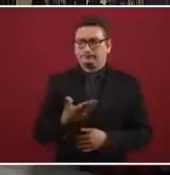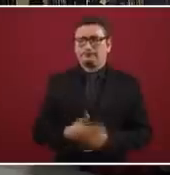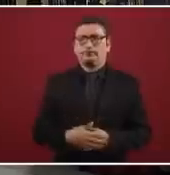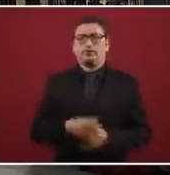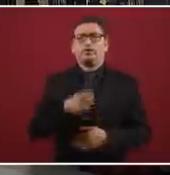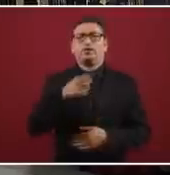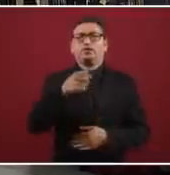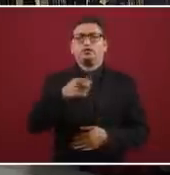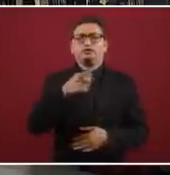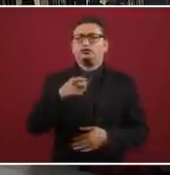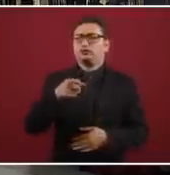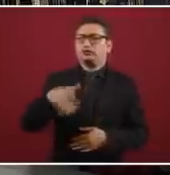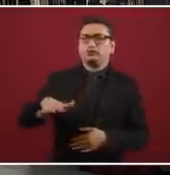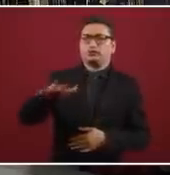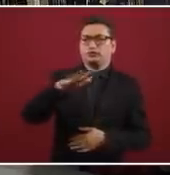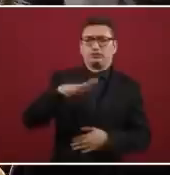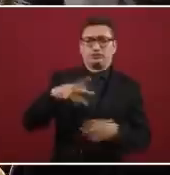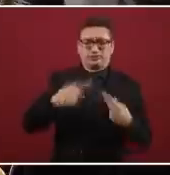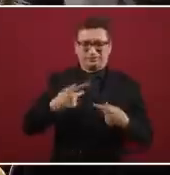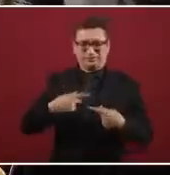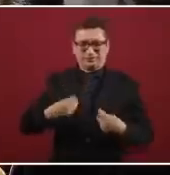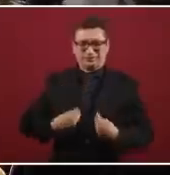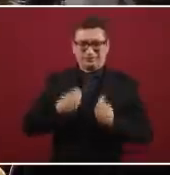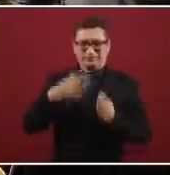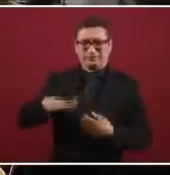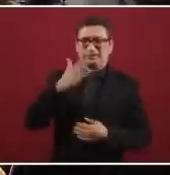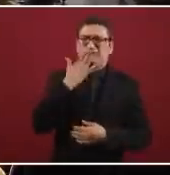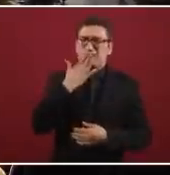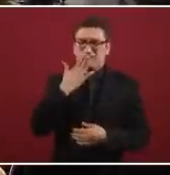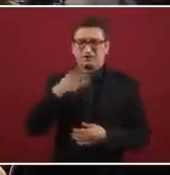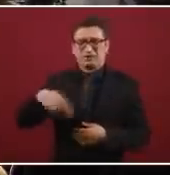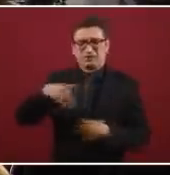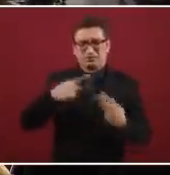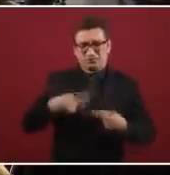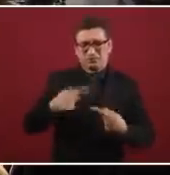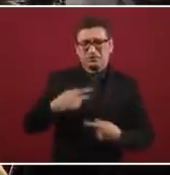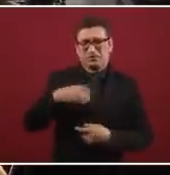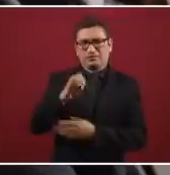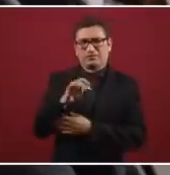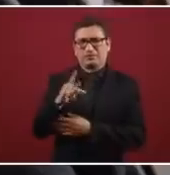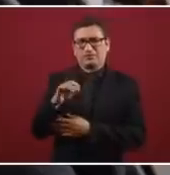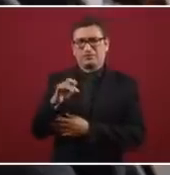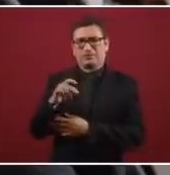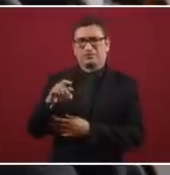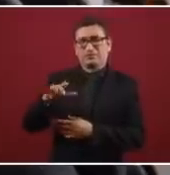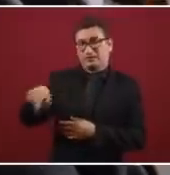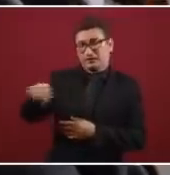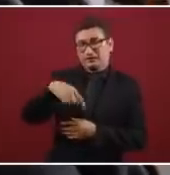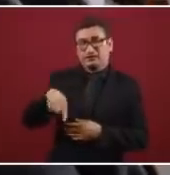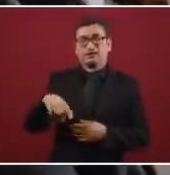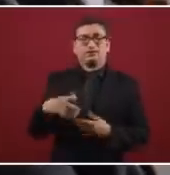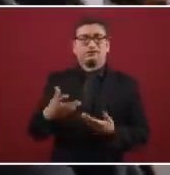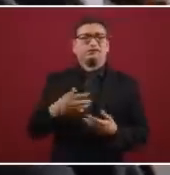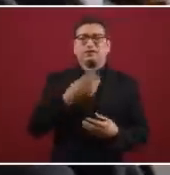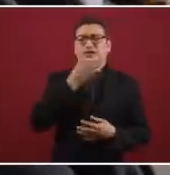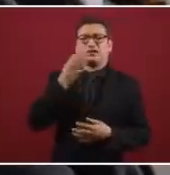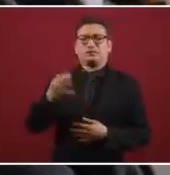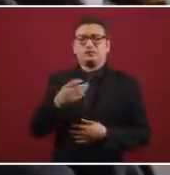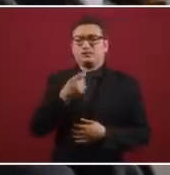¿qué mensaje le envía a los empalmenses y a los sonorenses, pues que sí están verdaderamente muy impactados por este ataque, principalmente a los niños,